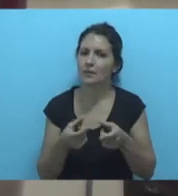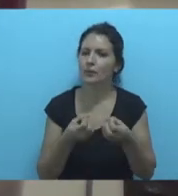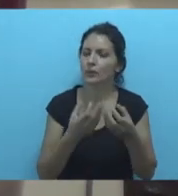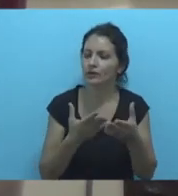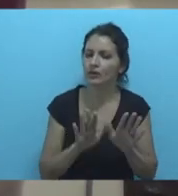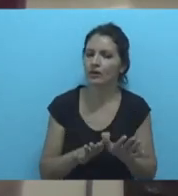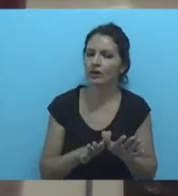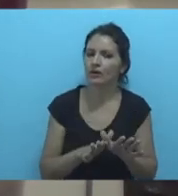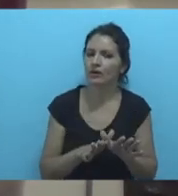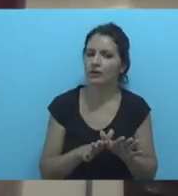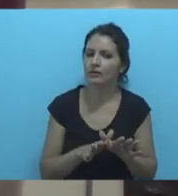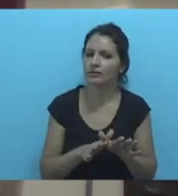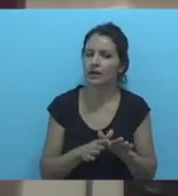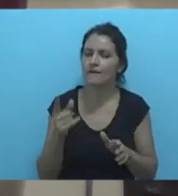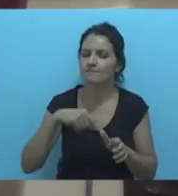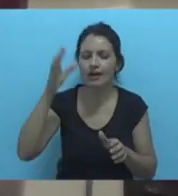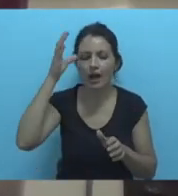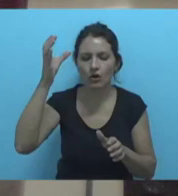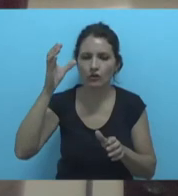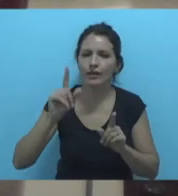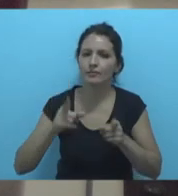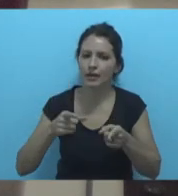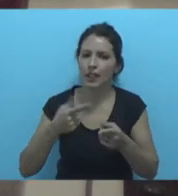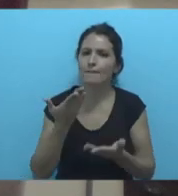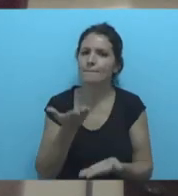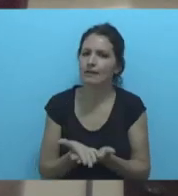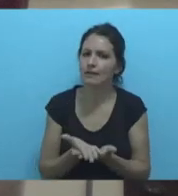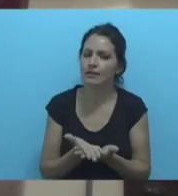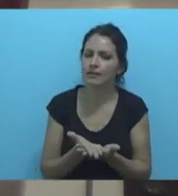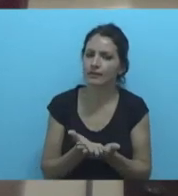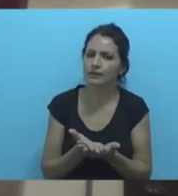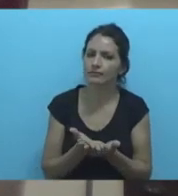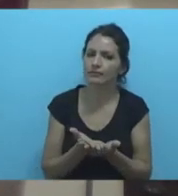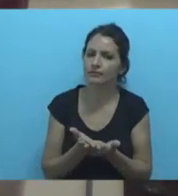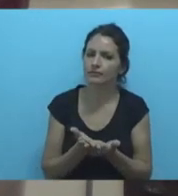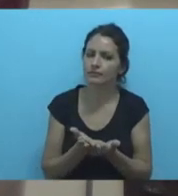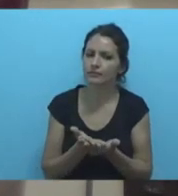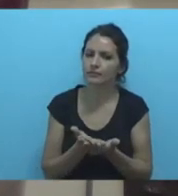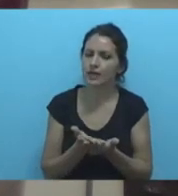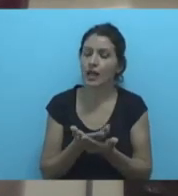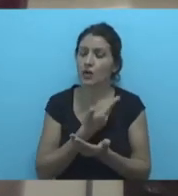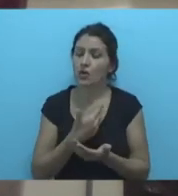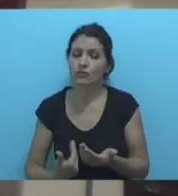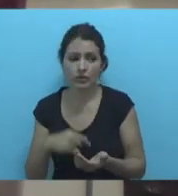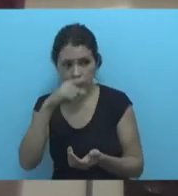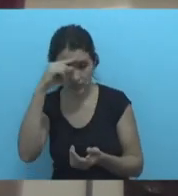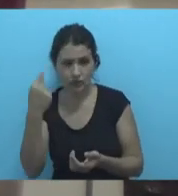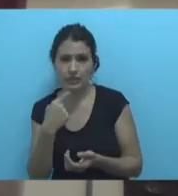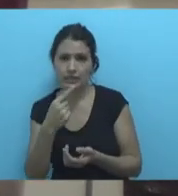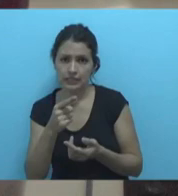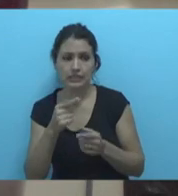poco de historia y ratificar esa voluntad política que el Gobierno Nacional lo expresa en